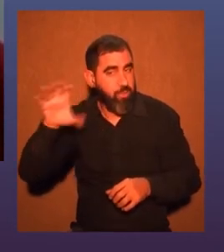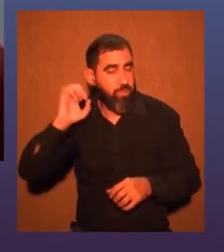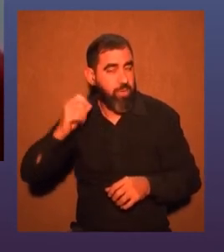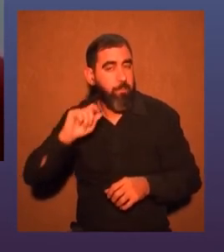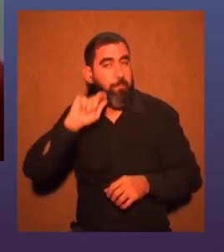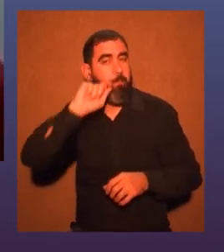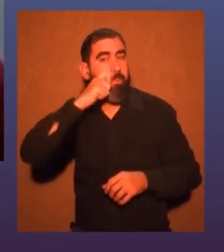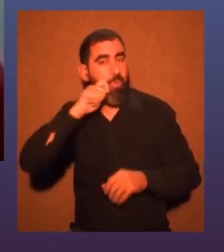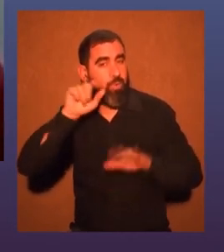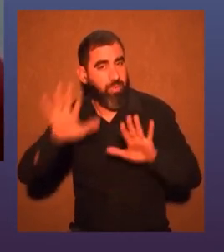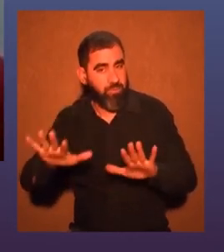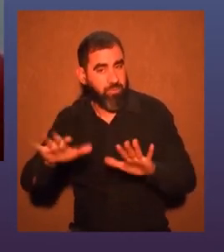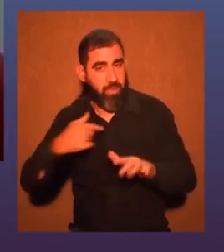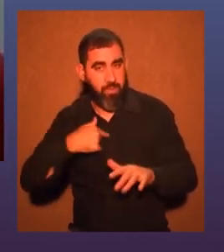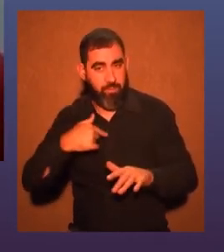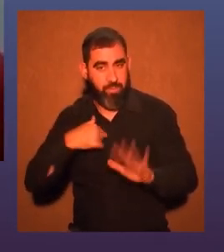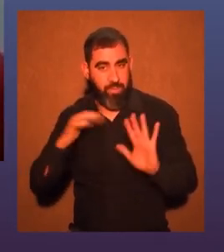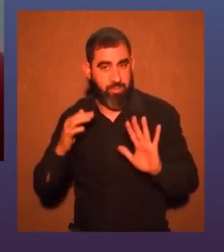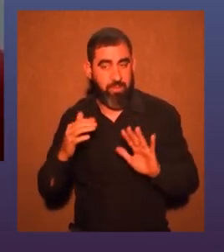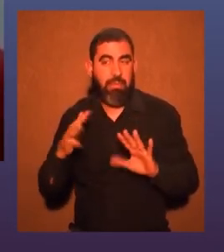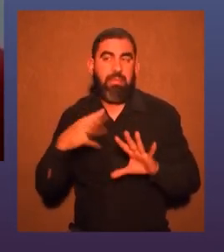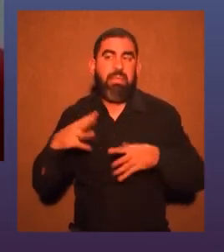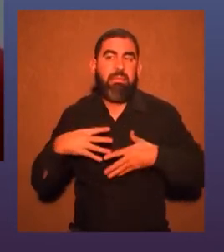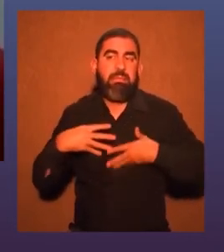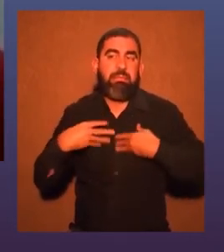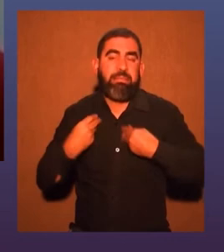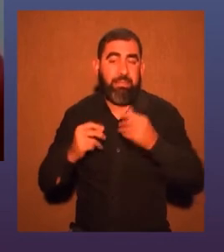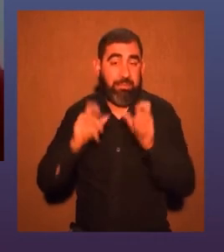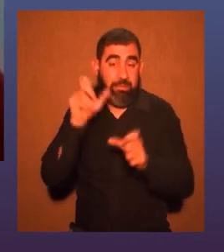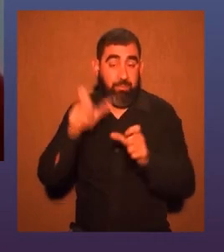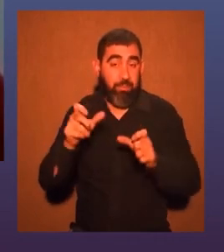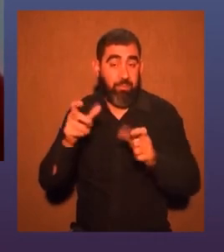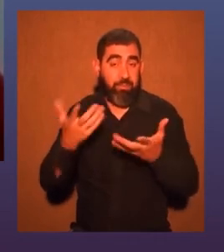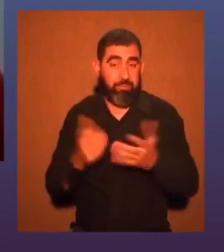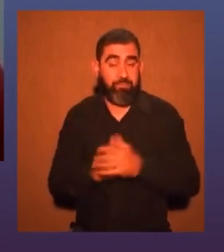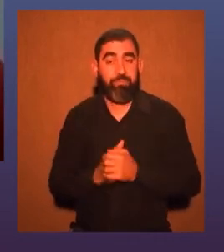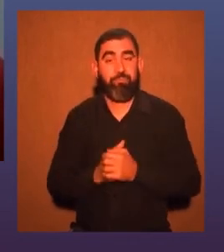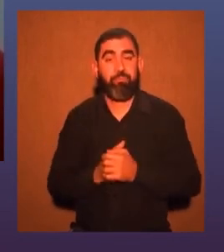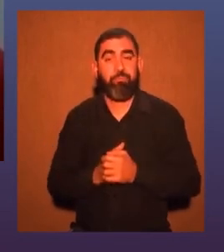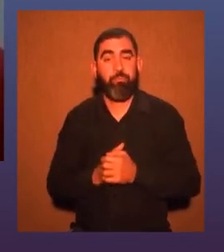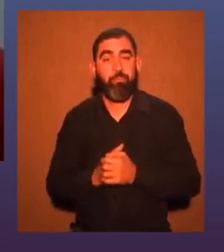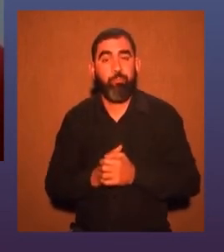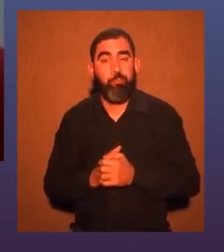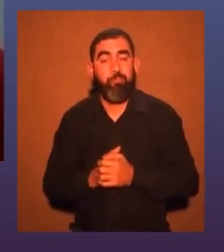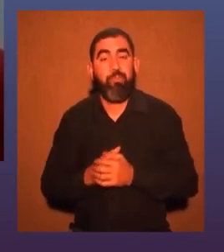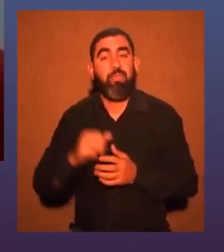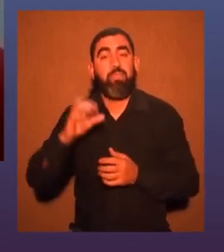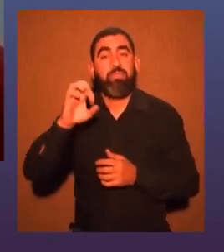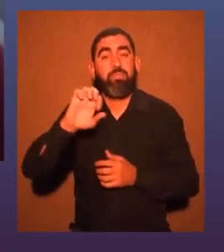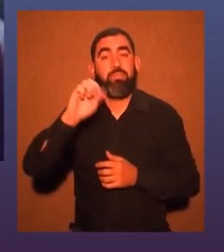¿no? Cómo recibe la obra y este enorme proceso. Santi.